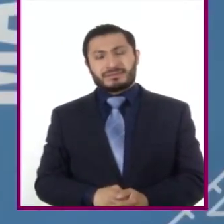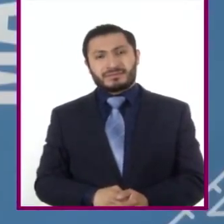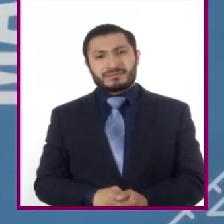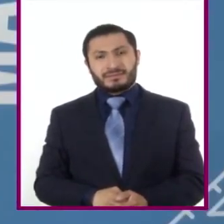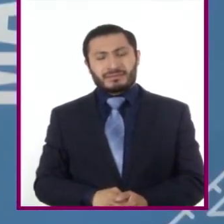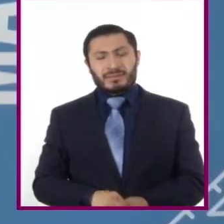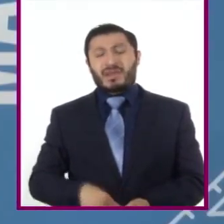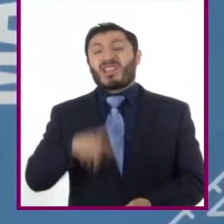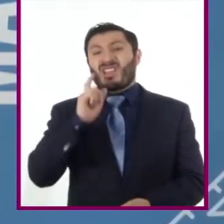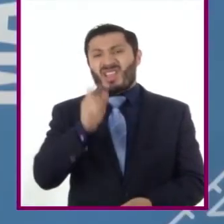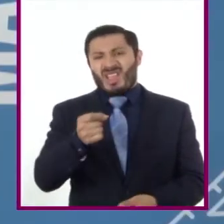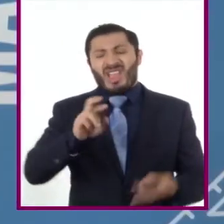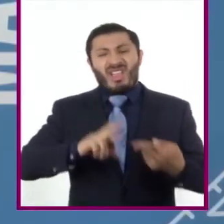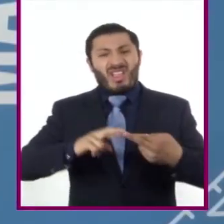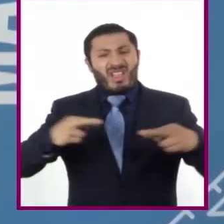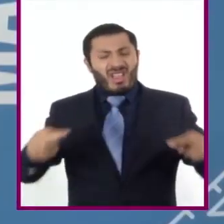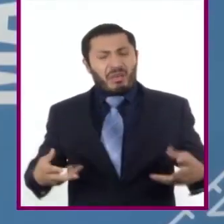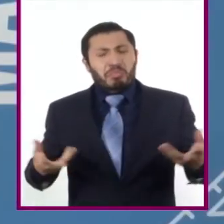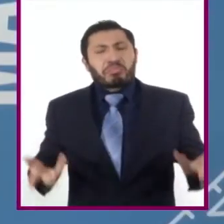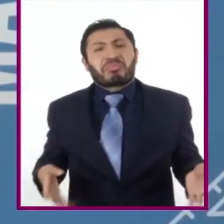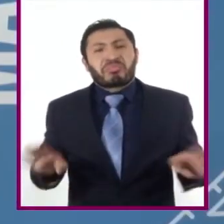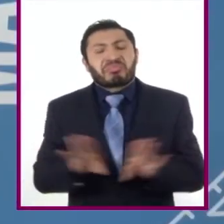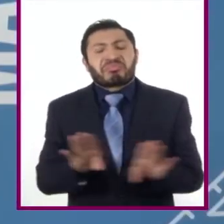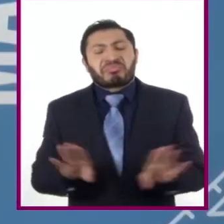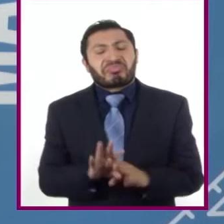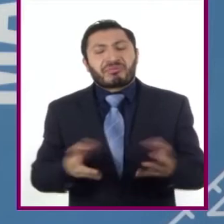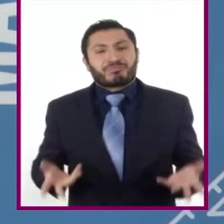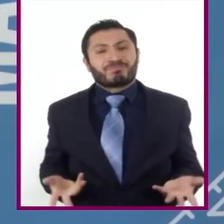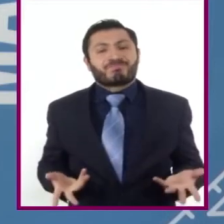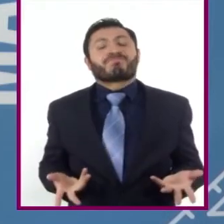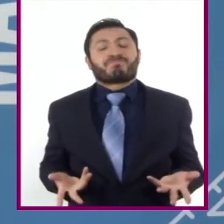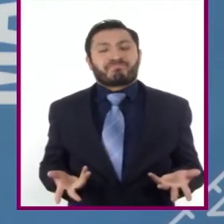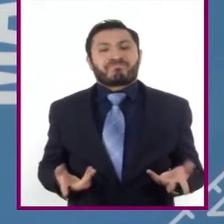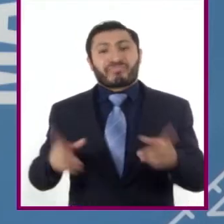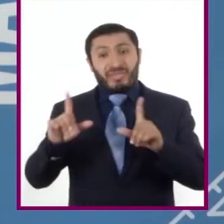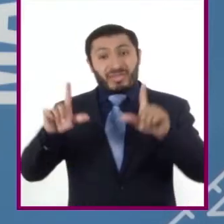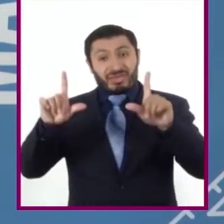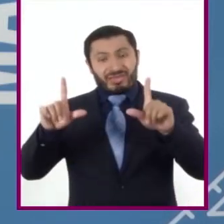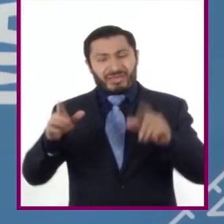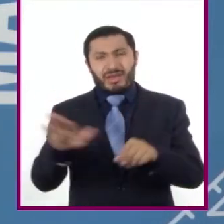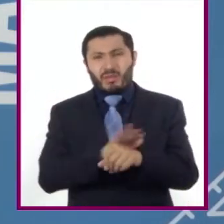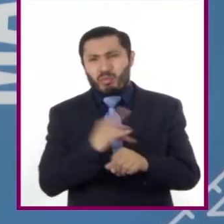¿Qué tipo de proporcionalidad observamos en la tabla de datos? ¿Por qué?